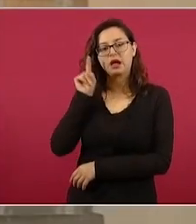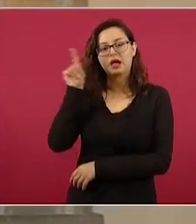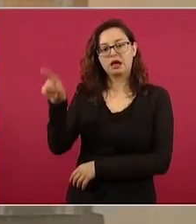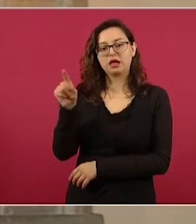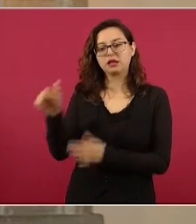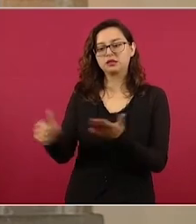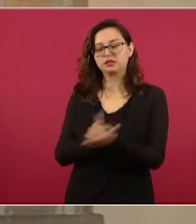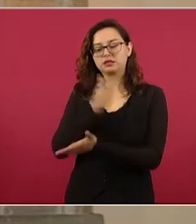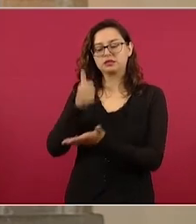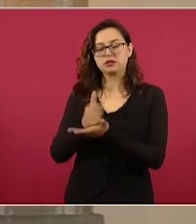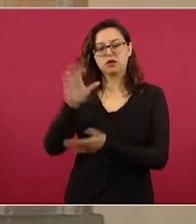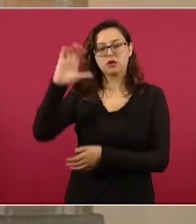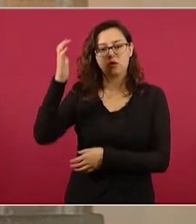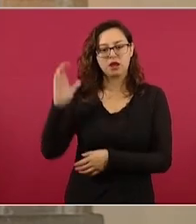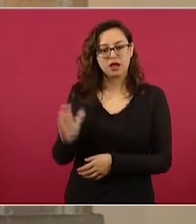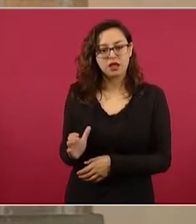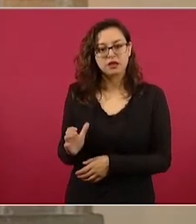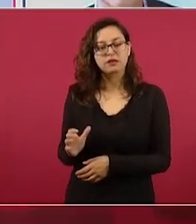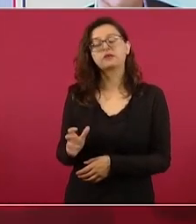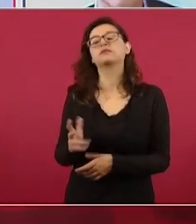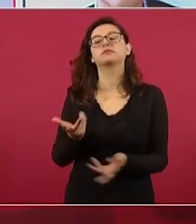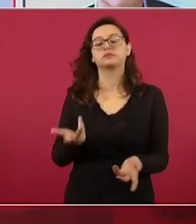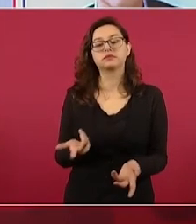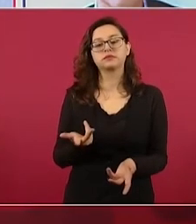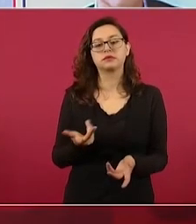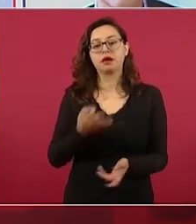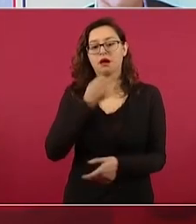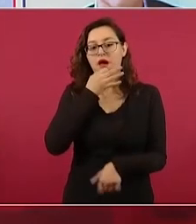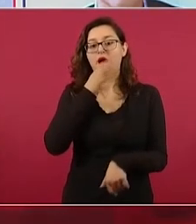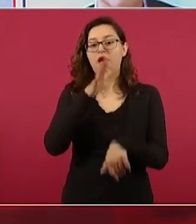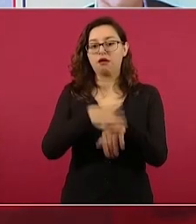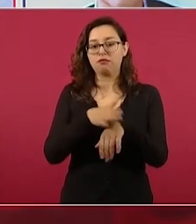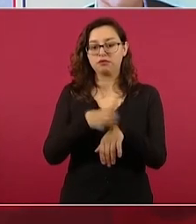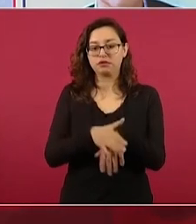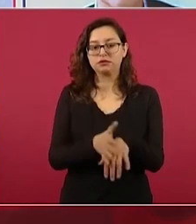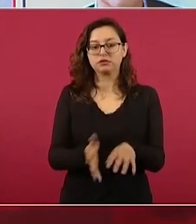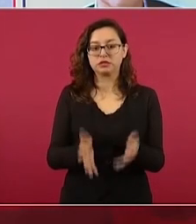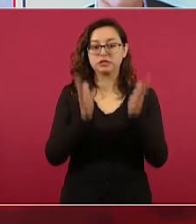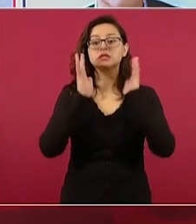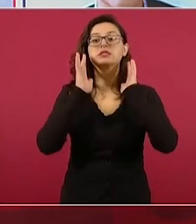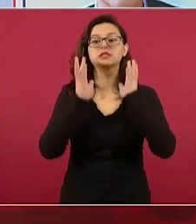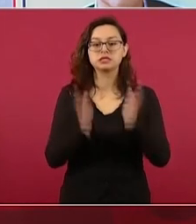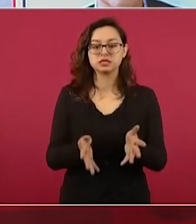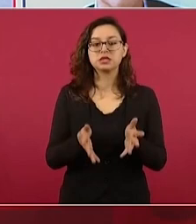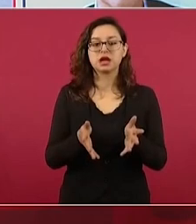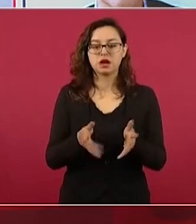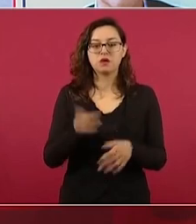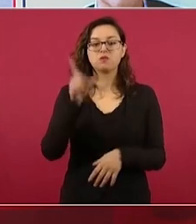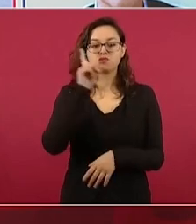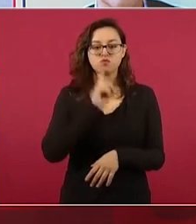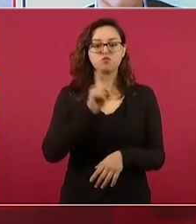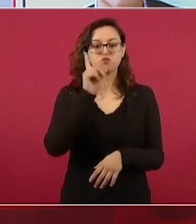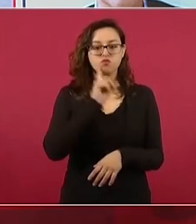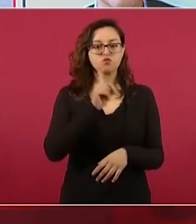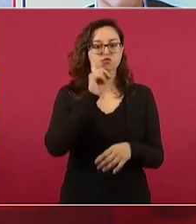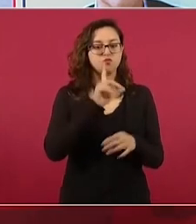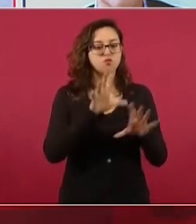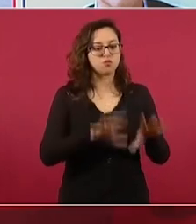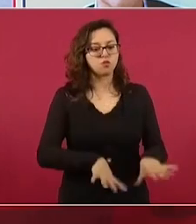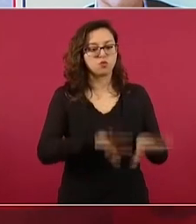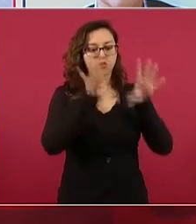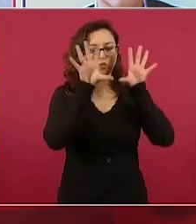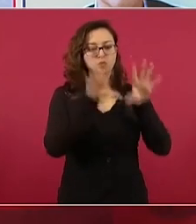de Culiacán, informar que fue sujetada a la prisión preventiva